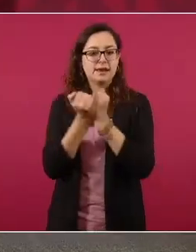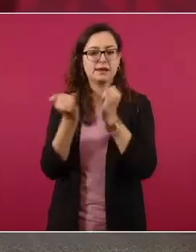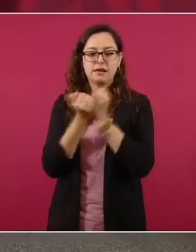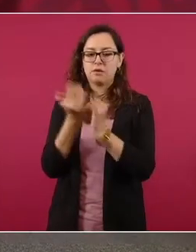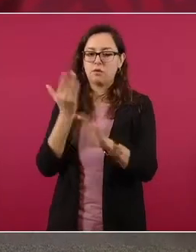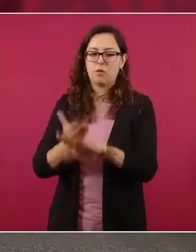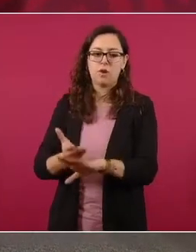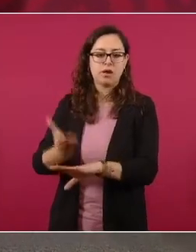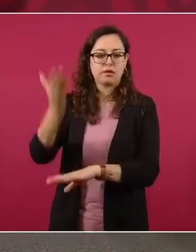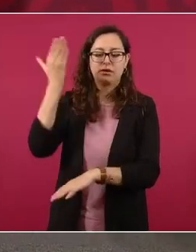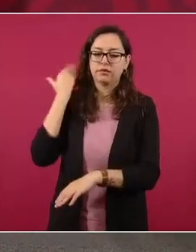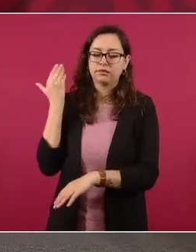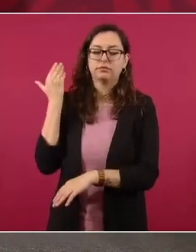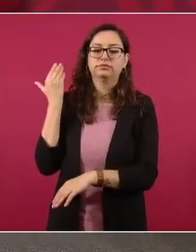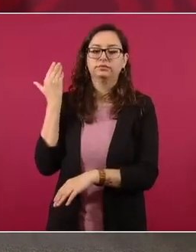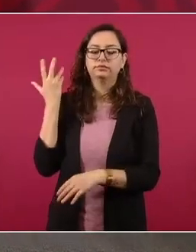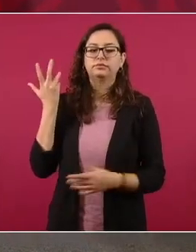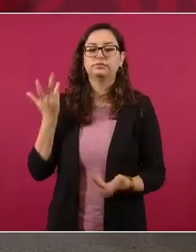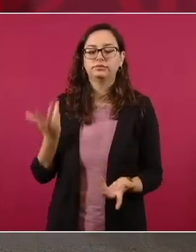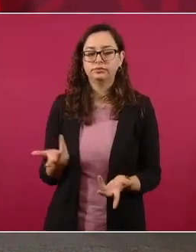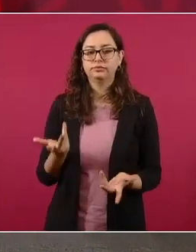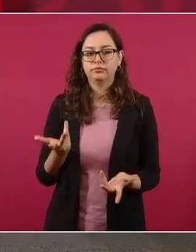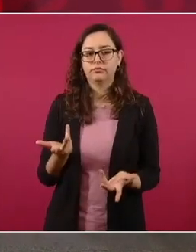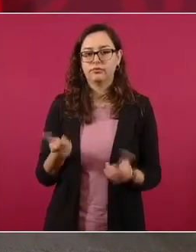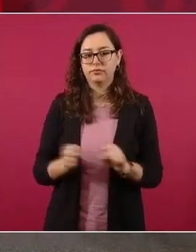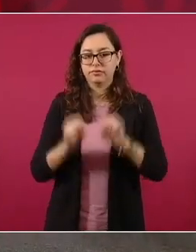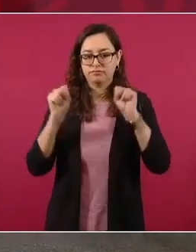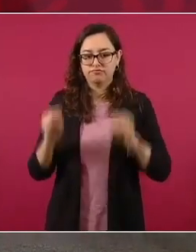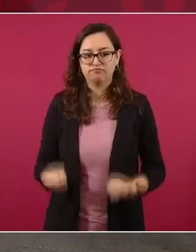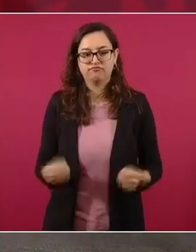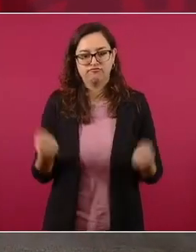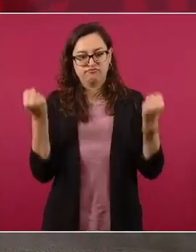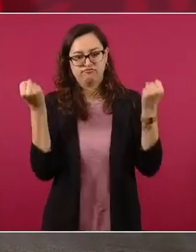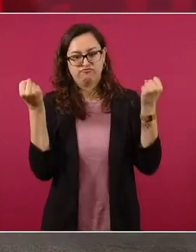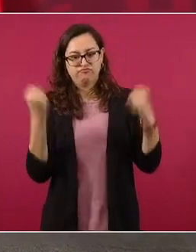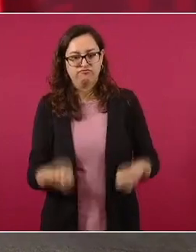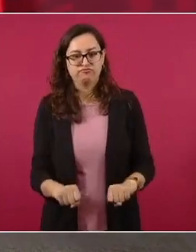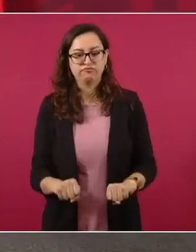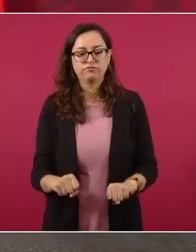al sistema o al régimen autoritario,